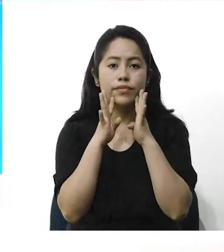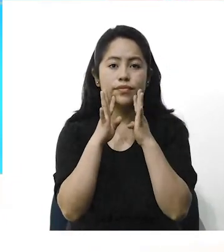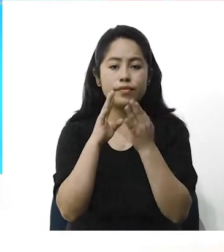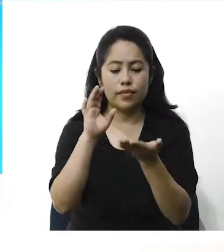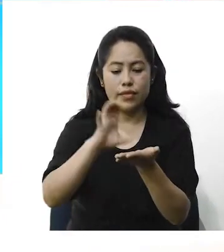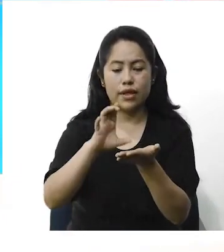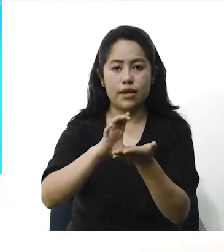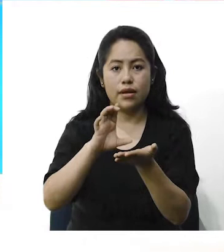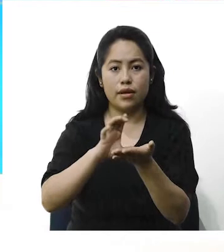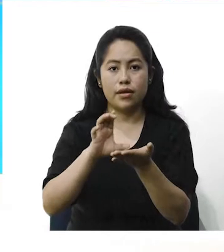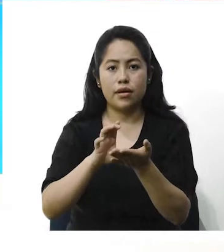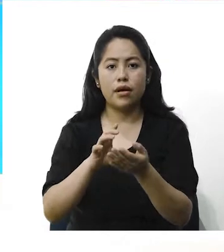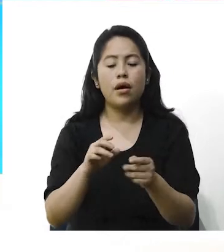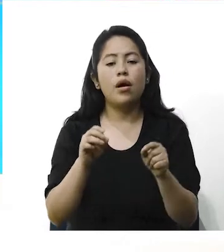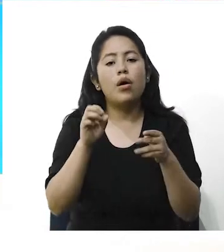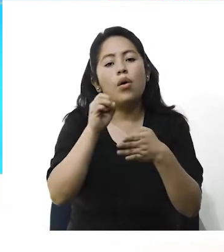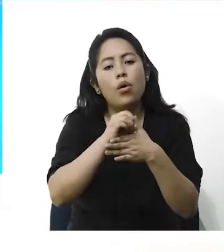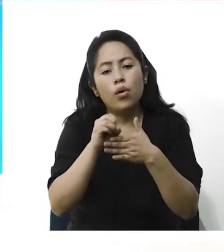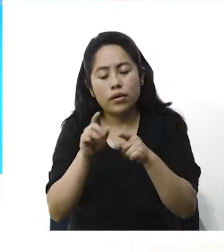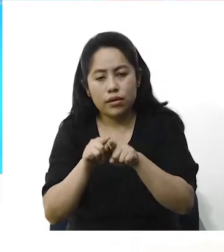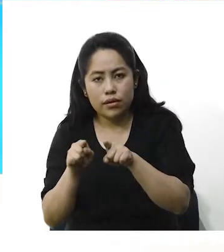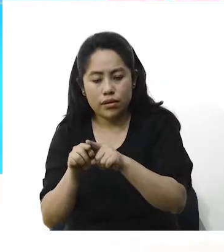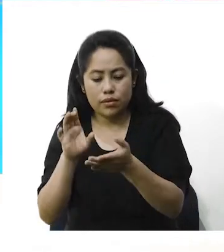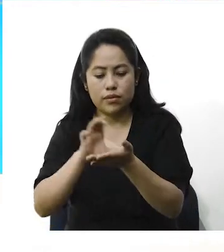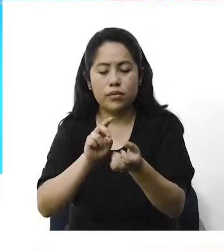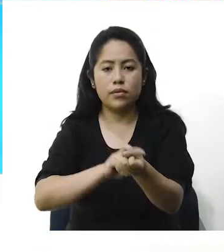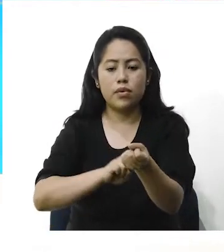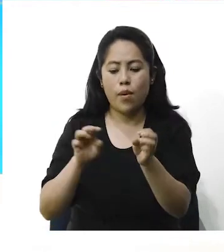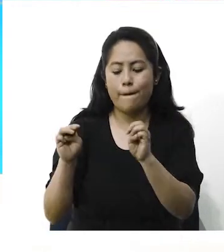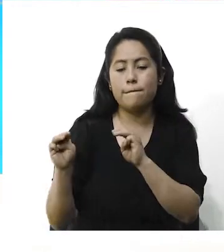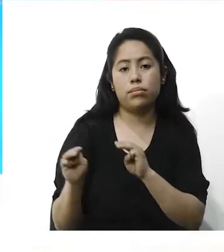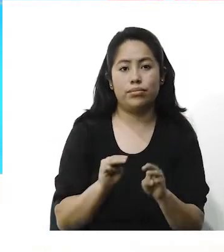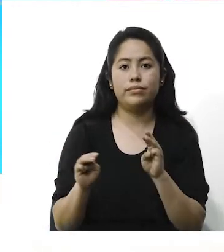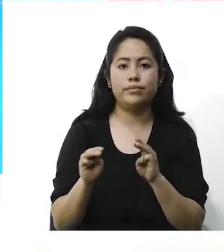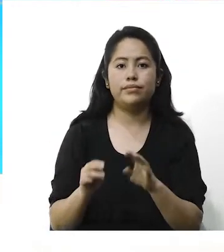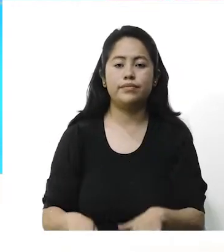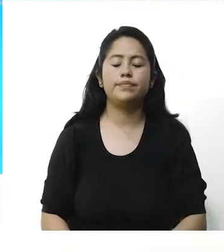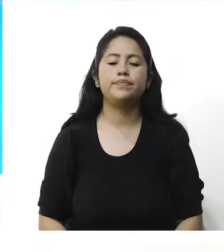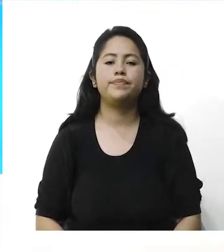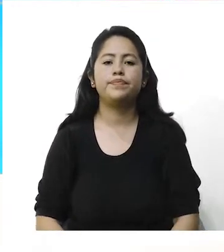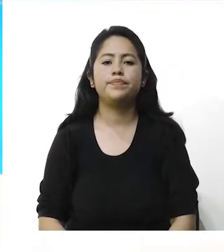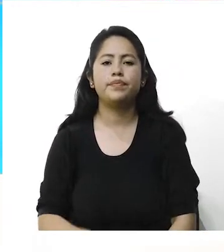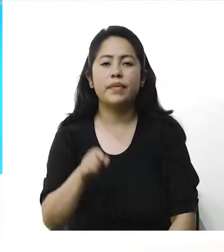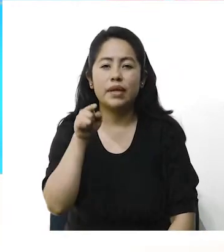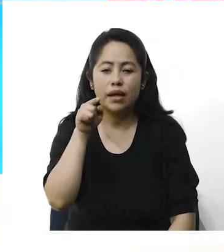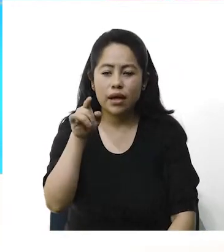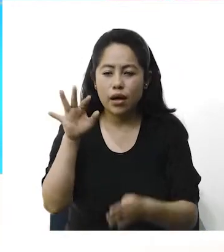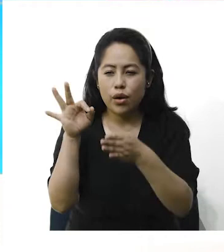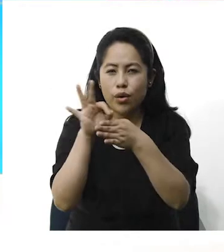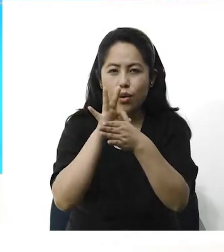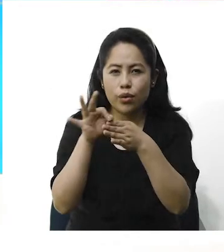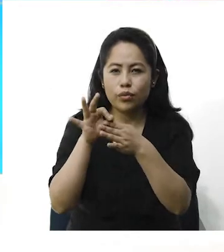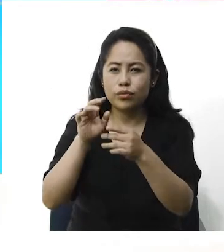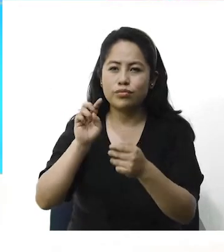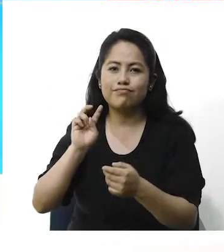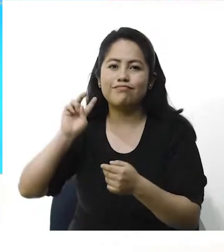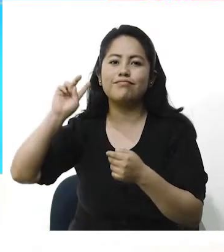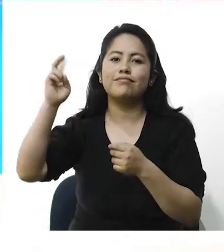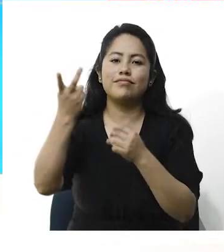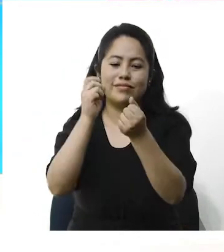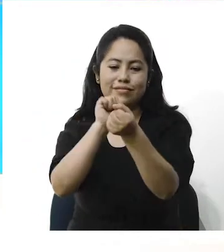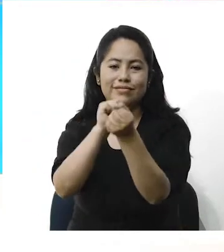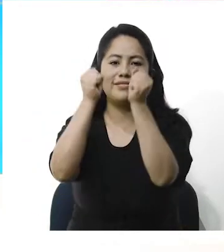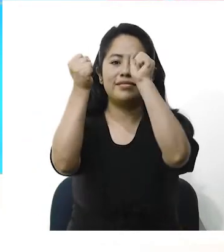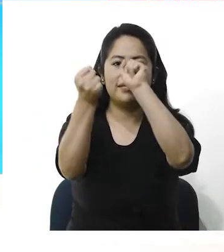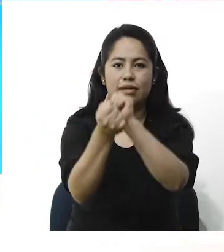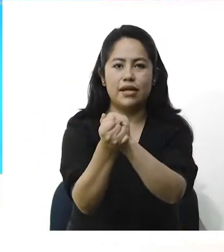o neuronas motoras. Las neuronas motoras son aquellas que tienen función viceversa. Hace rato les mencioné que las